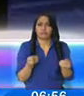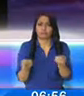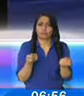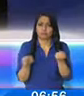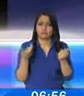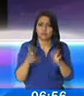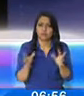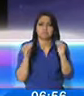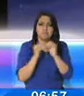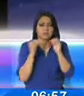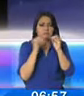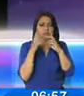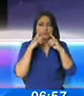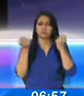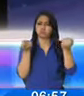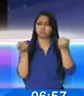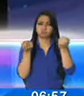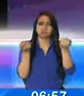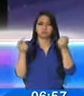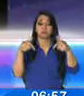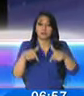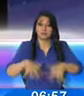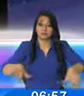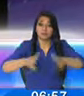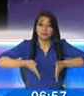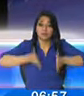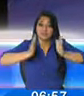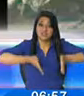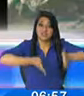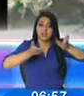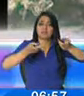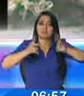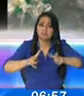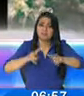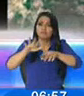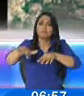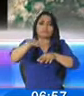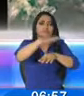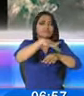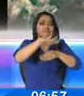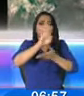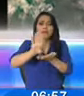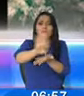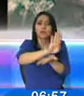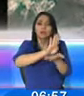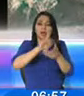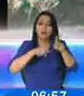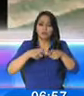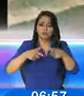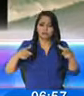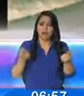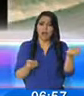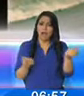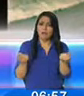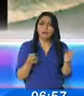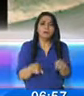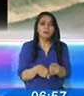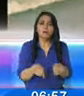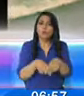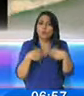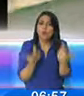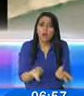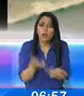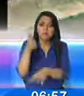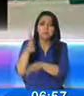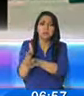a a intensificar este tipo de controles no solamente en las vías sino también en la ciudadela mire hay hay tráiler que han hecho las ciudadelas como como sitio